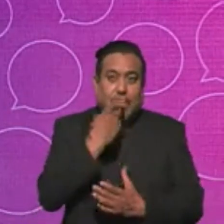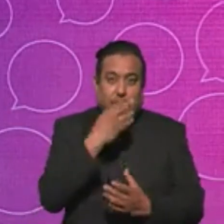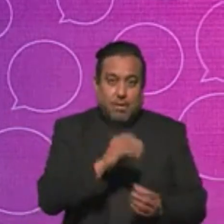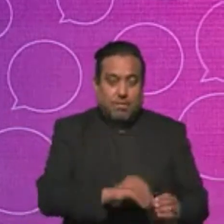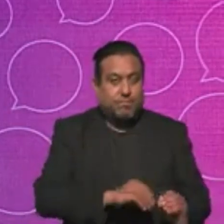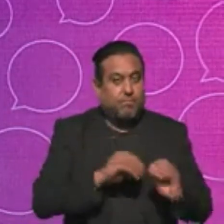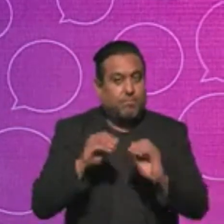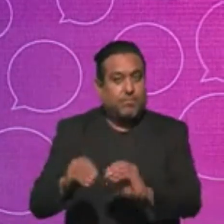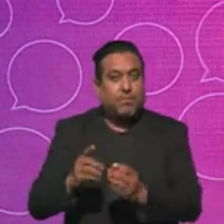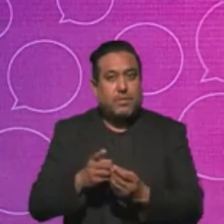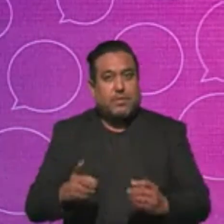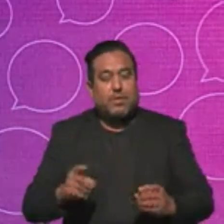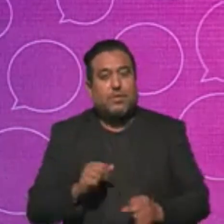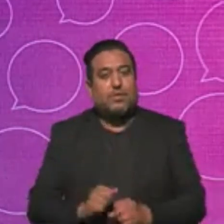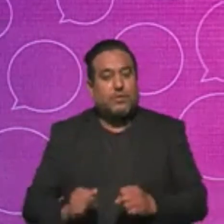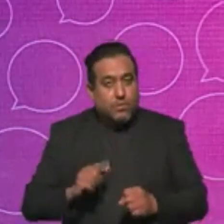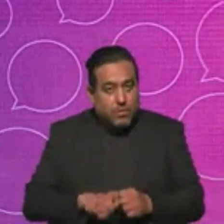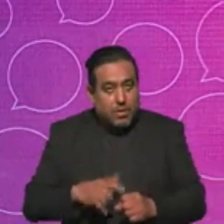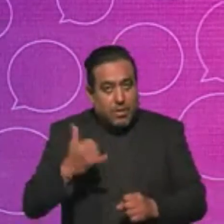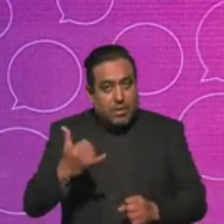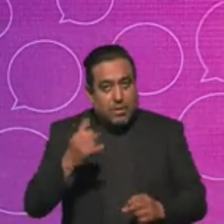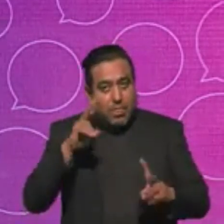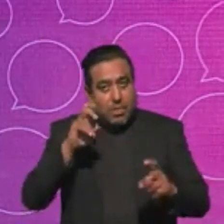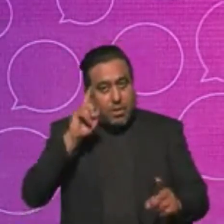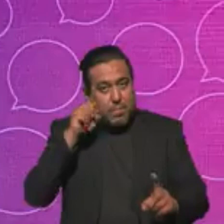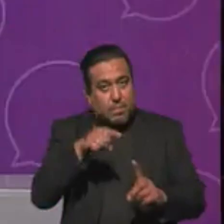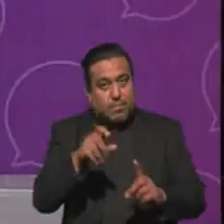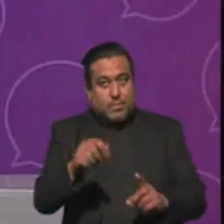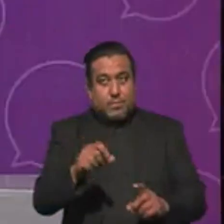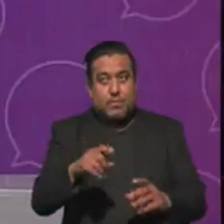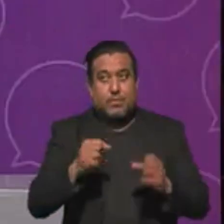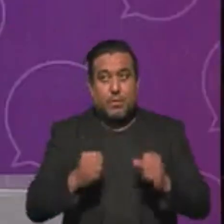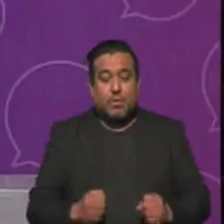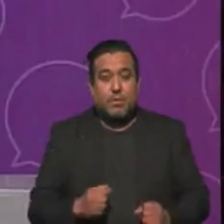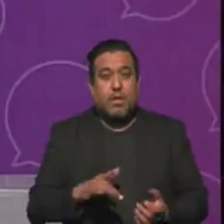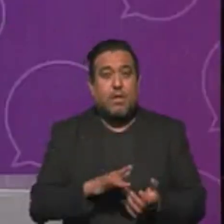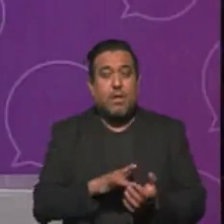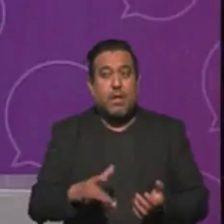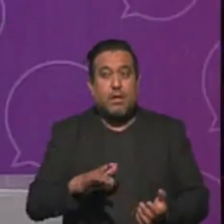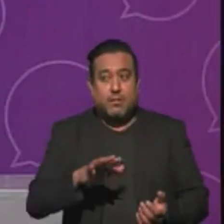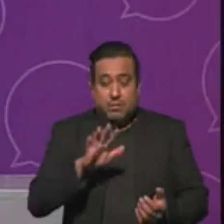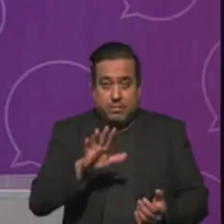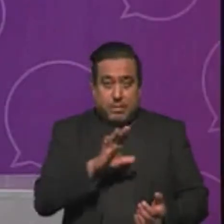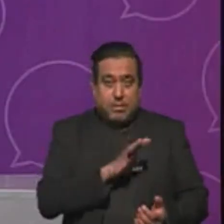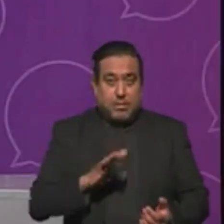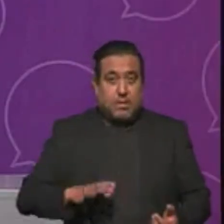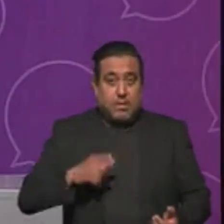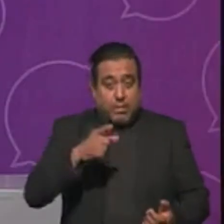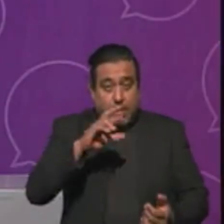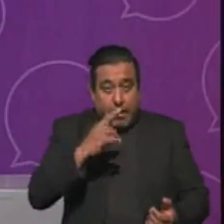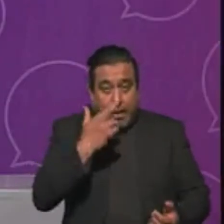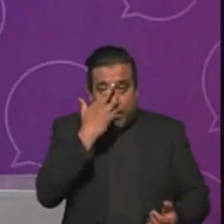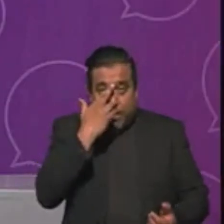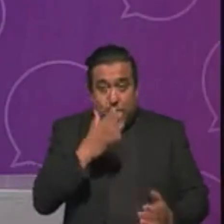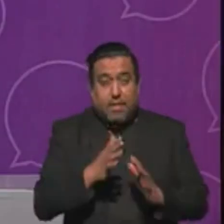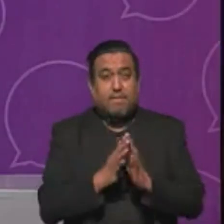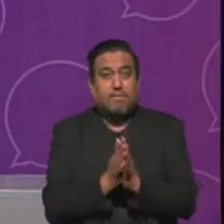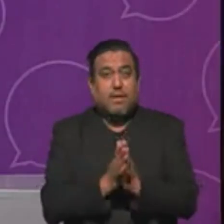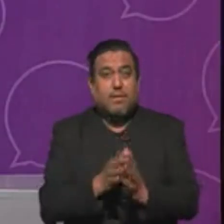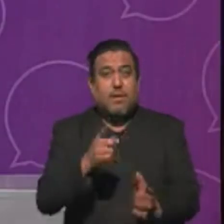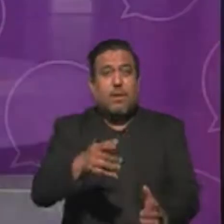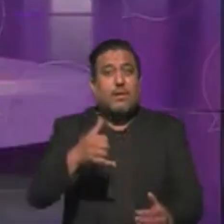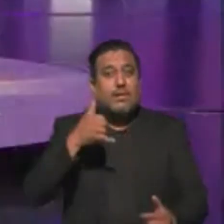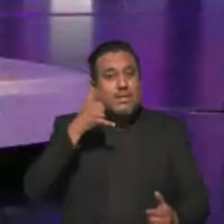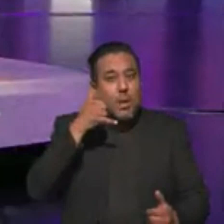por y obviamente en el tema de seguridad Gracias candidato nada más como recordatorio no se puede hacer el uso de